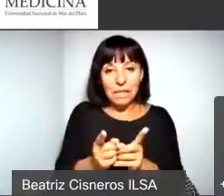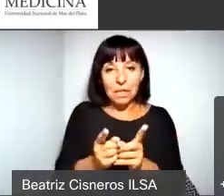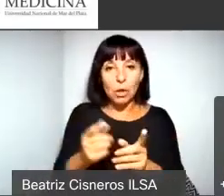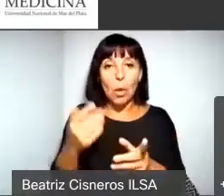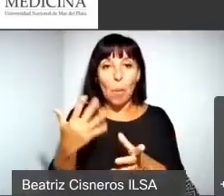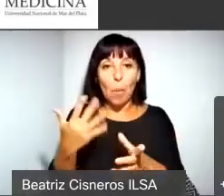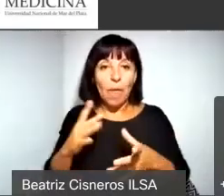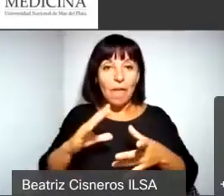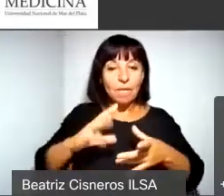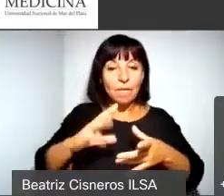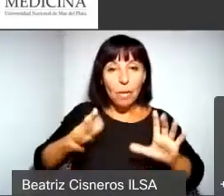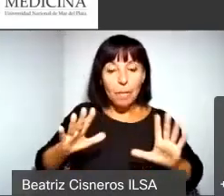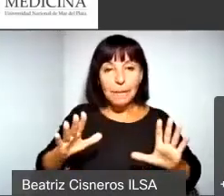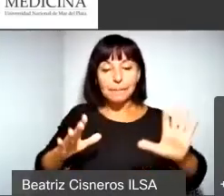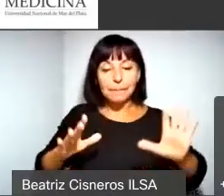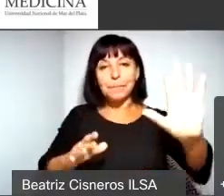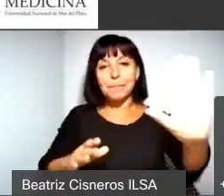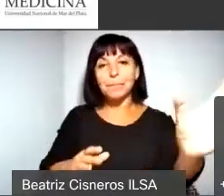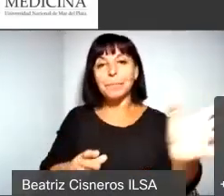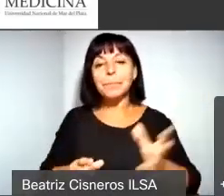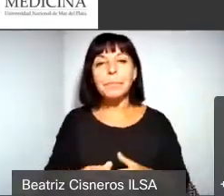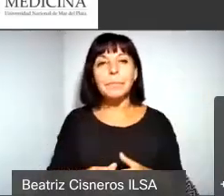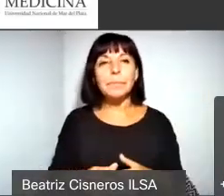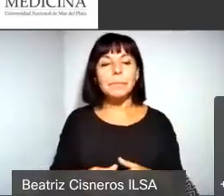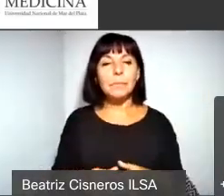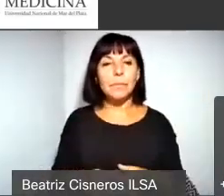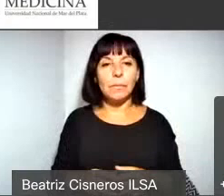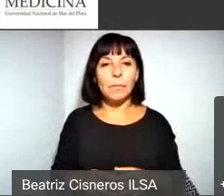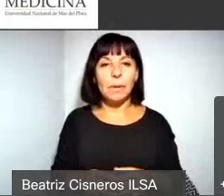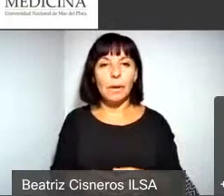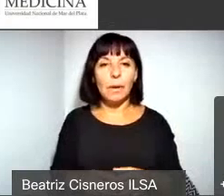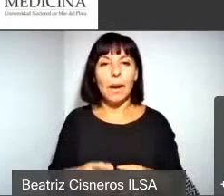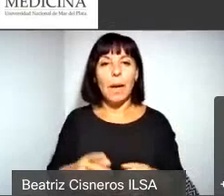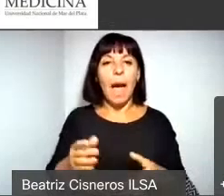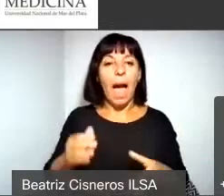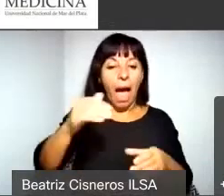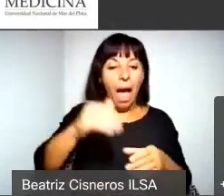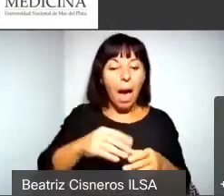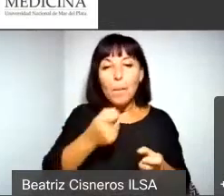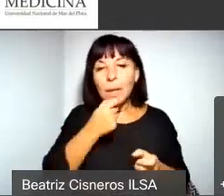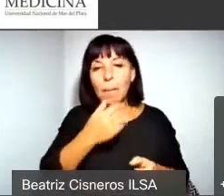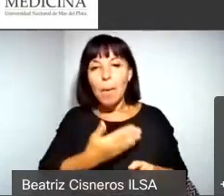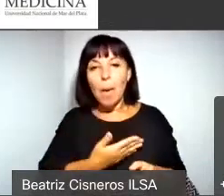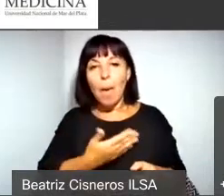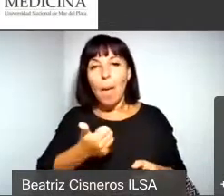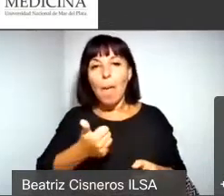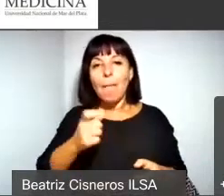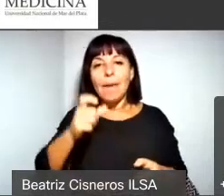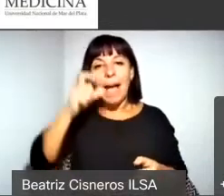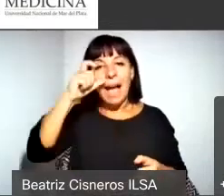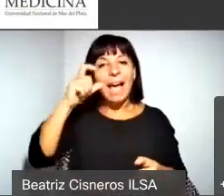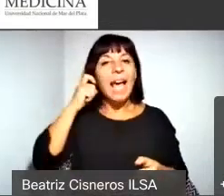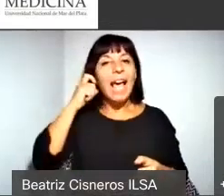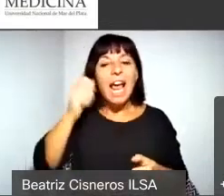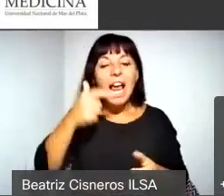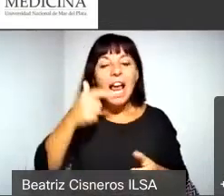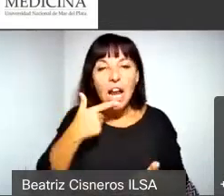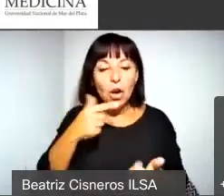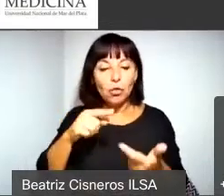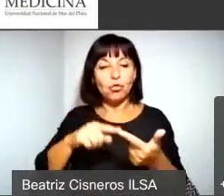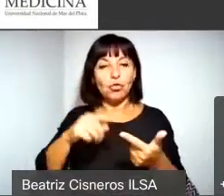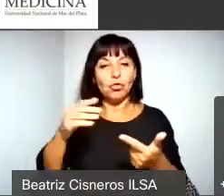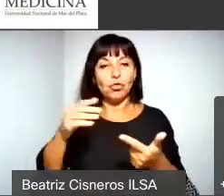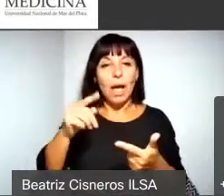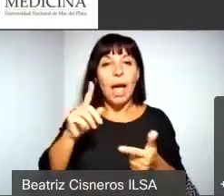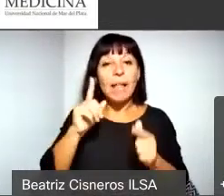Forman parte de estructuras como los flagelos, como los cilios, los microtúbulos, y también actúan